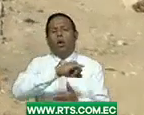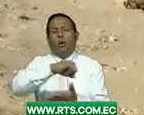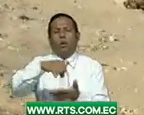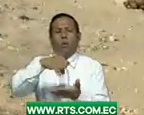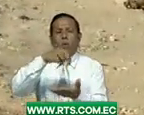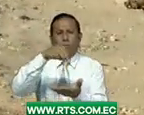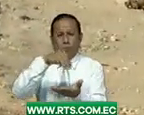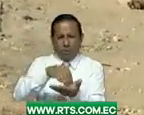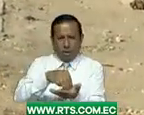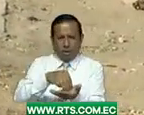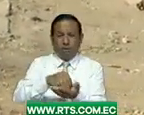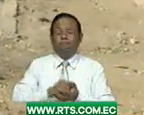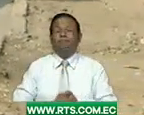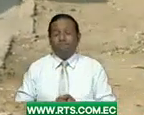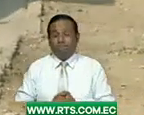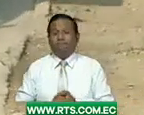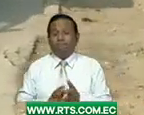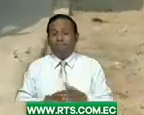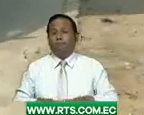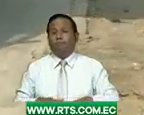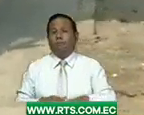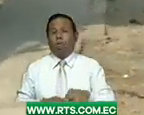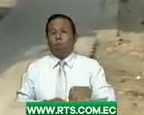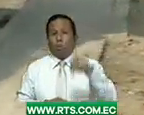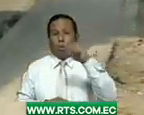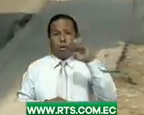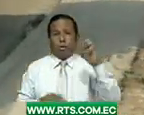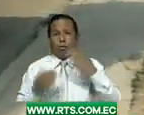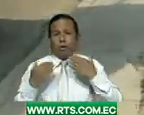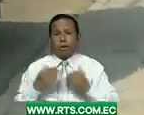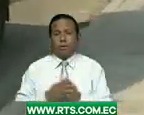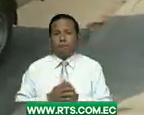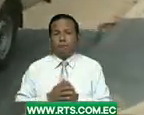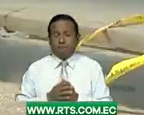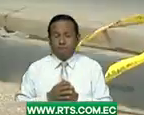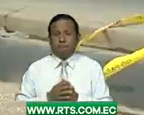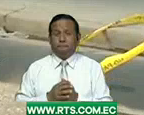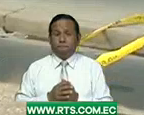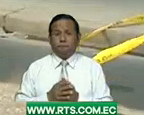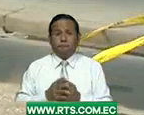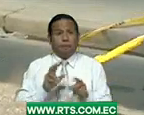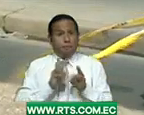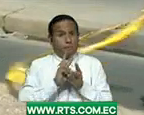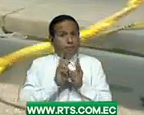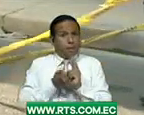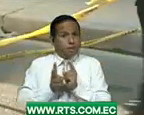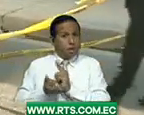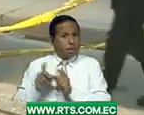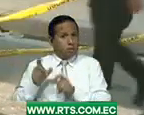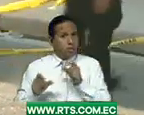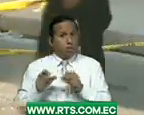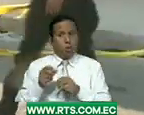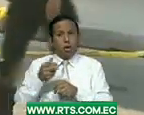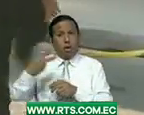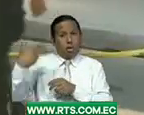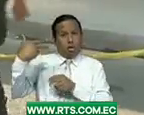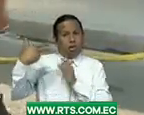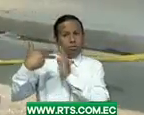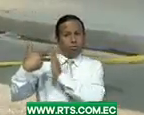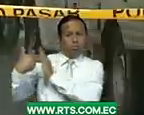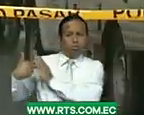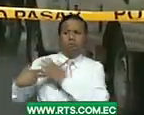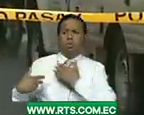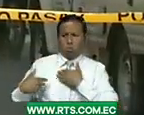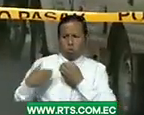Belén, en el sector de la Juan Montalvo, al noroeste de Guayaquil. Los vecinos aseguraron fuera de cámara que escucharon al